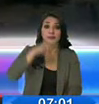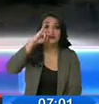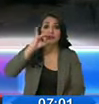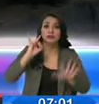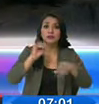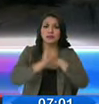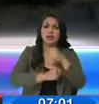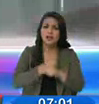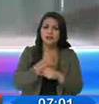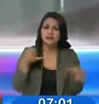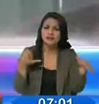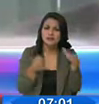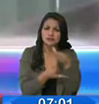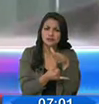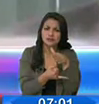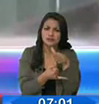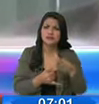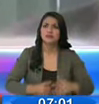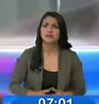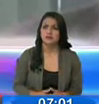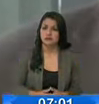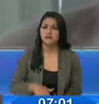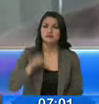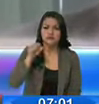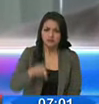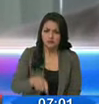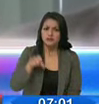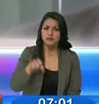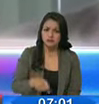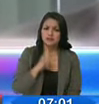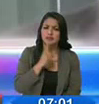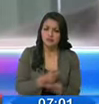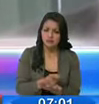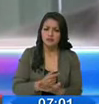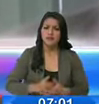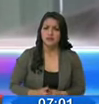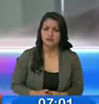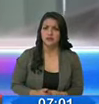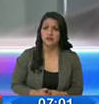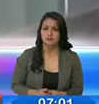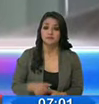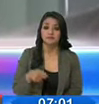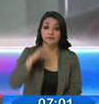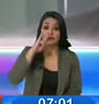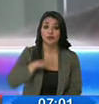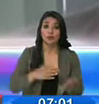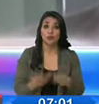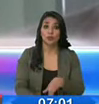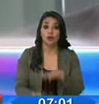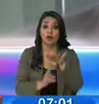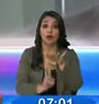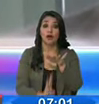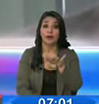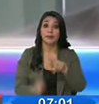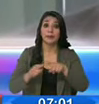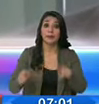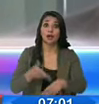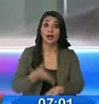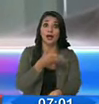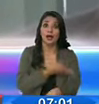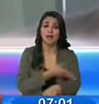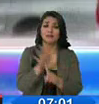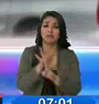habría sido violado. Tenía también rasgos de violencia y de